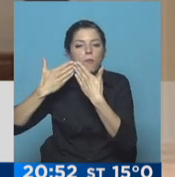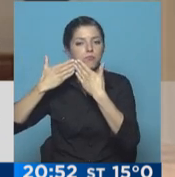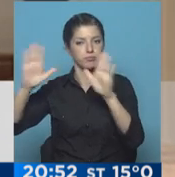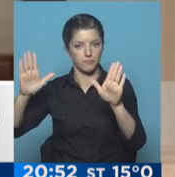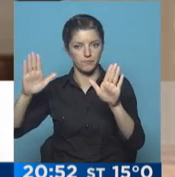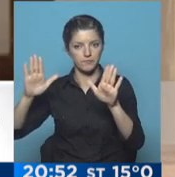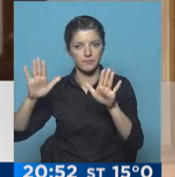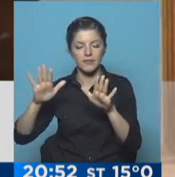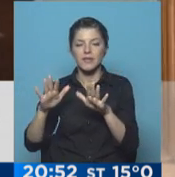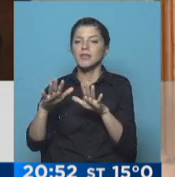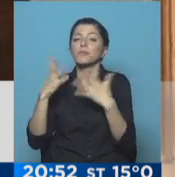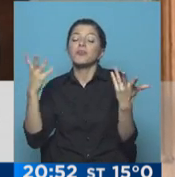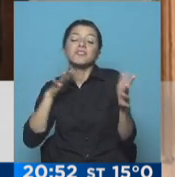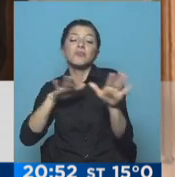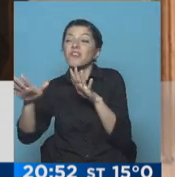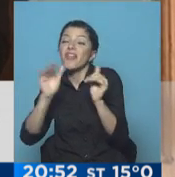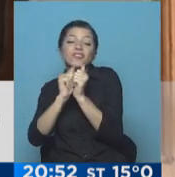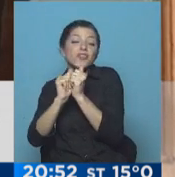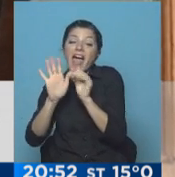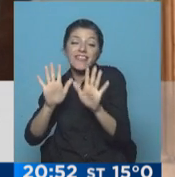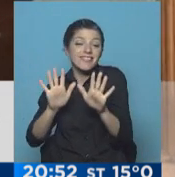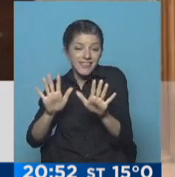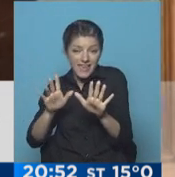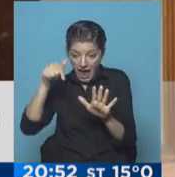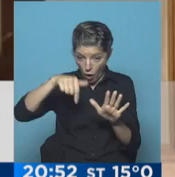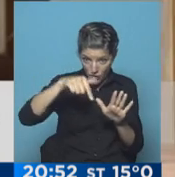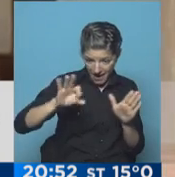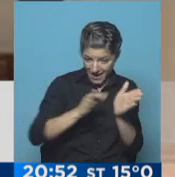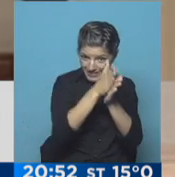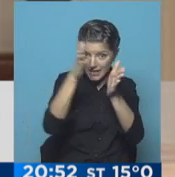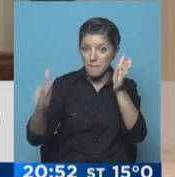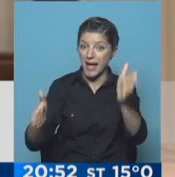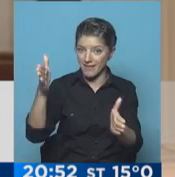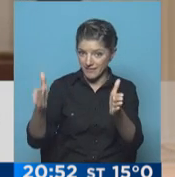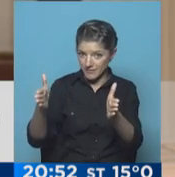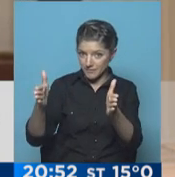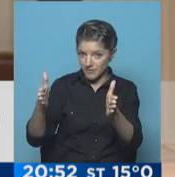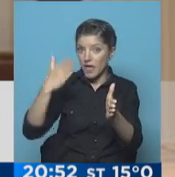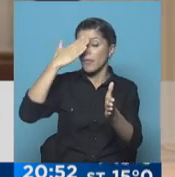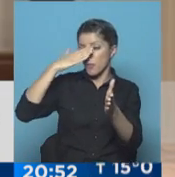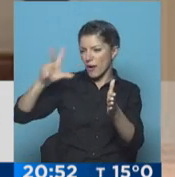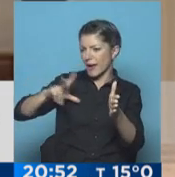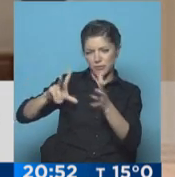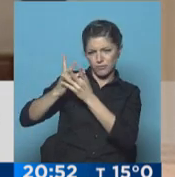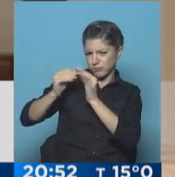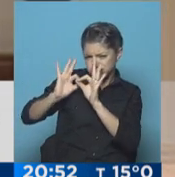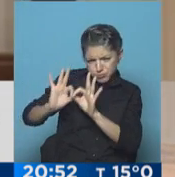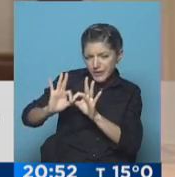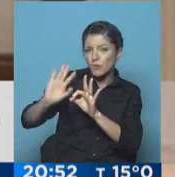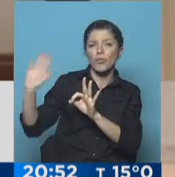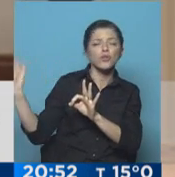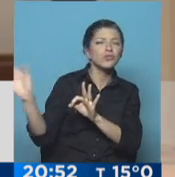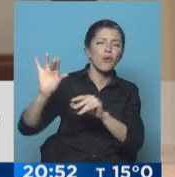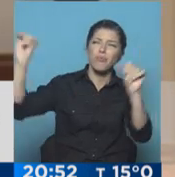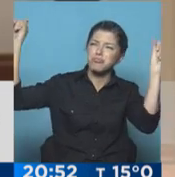y por esas raras cosas de la historia, en esta etapa posterior al neoliberalismo y cuando todo se había caído